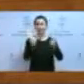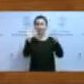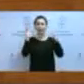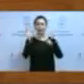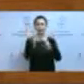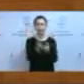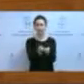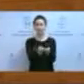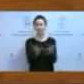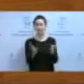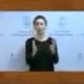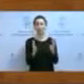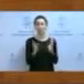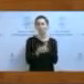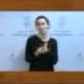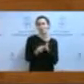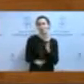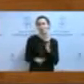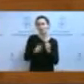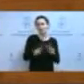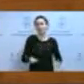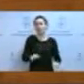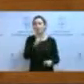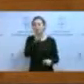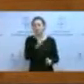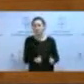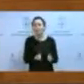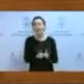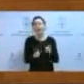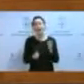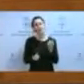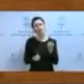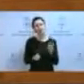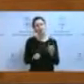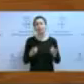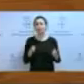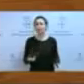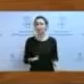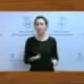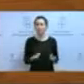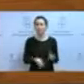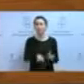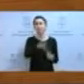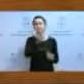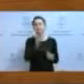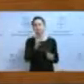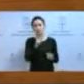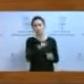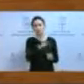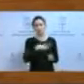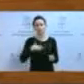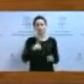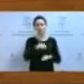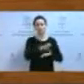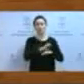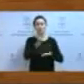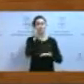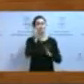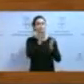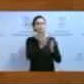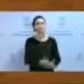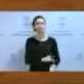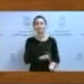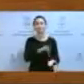con un mínimo de calidad a nuestros mayores dependientes. Entendemos que usted, señora consejera, está llevando a cabo